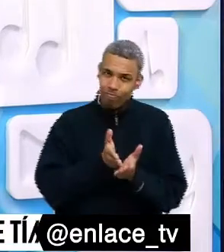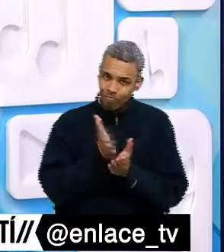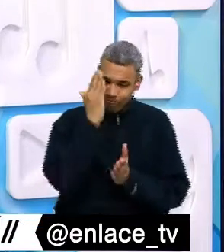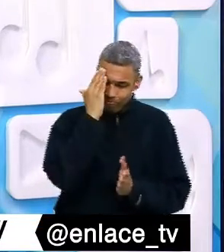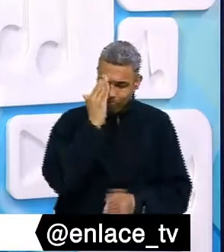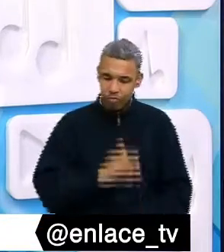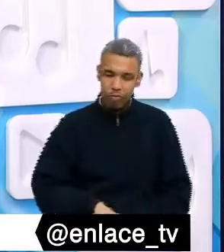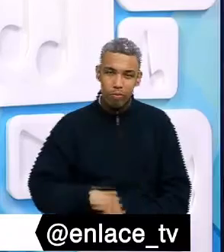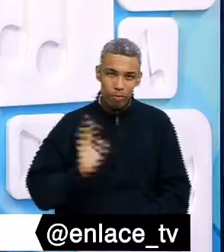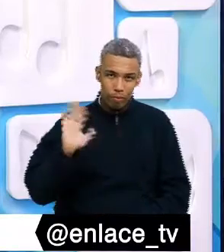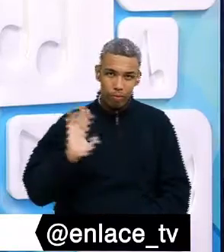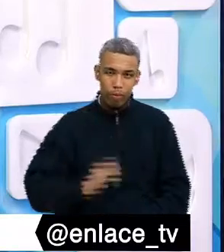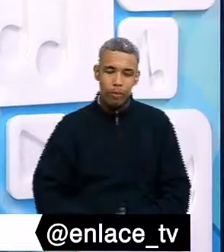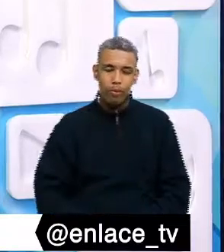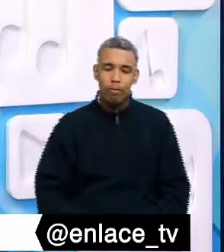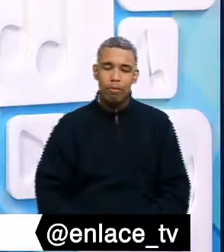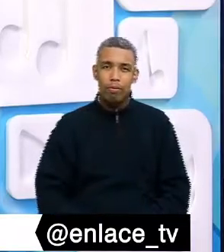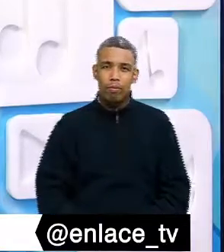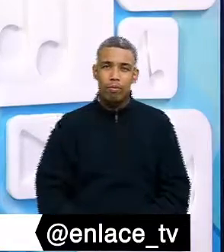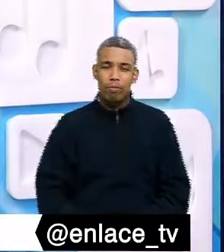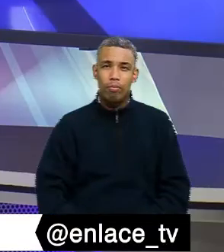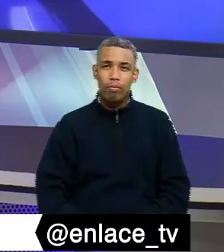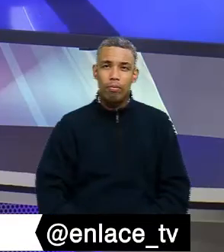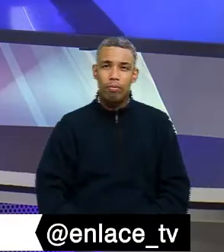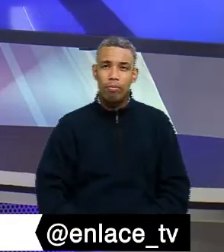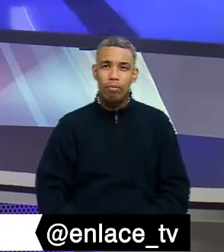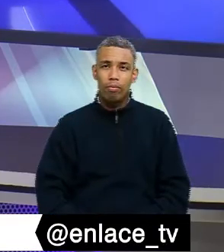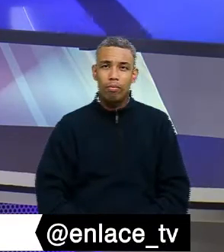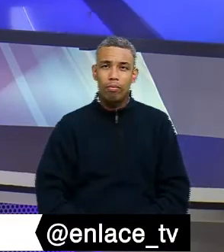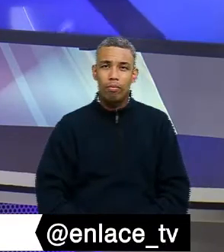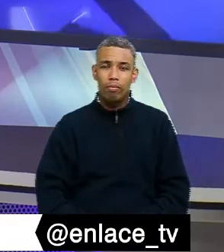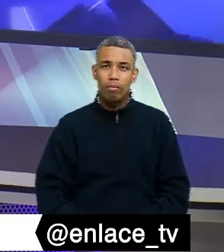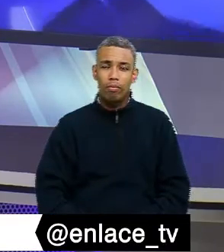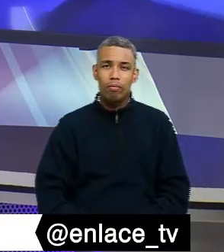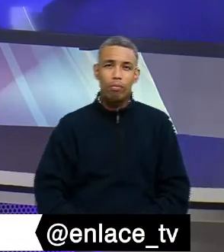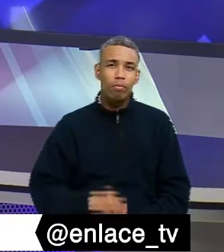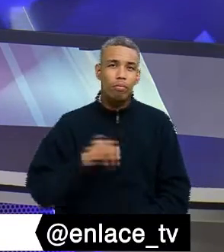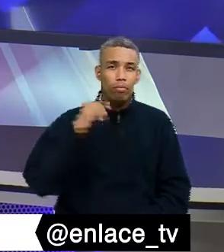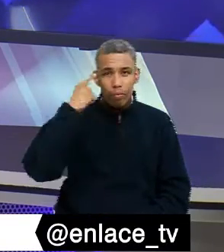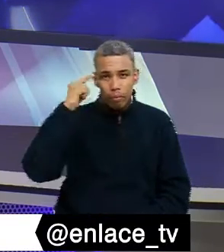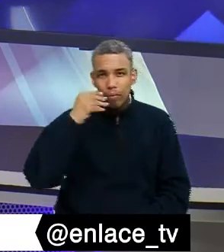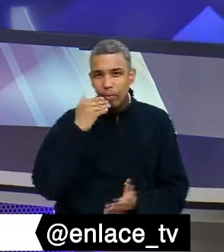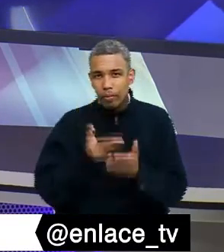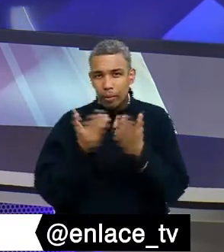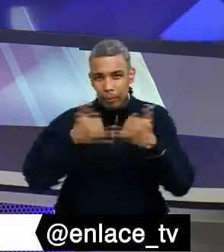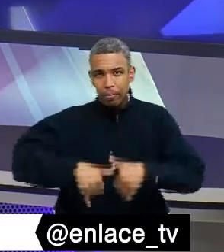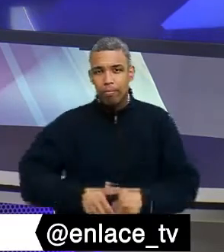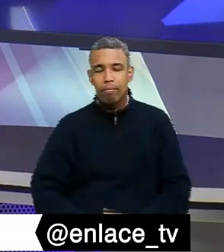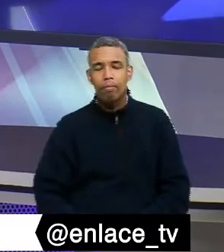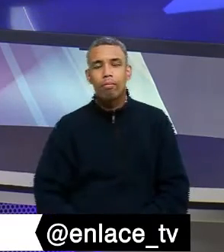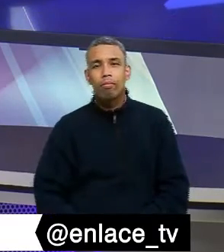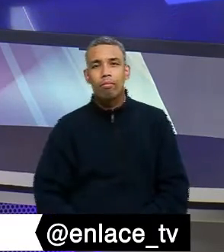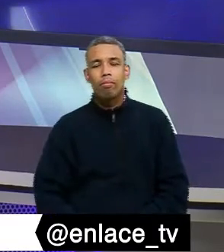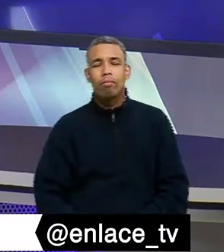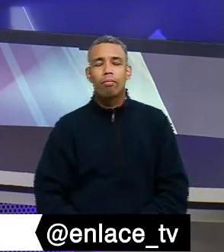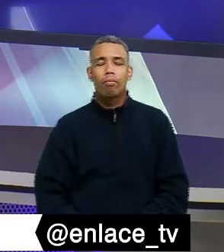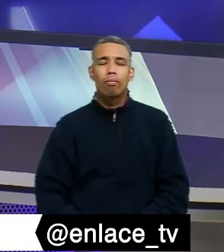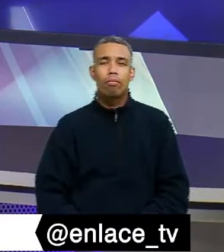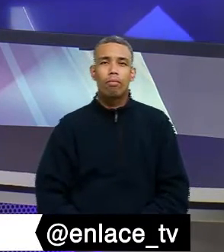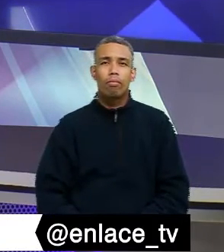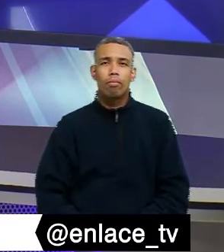Yo me despido. Un besito. Chao, chao. Chao, chao, Sara, y hasta aquí la información más importante de nuestra ciudad y región. Antes